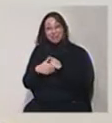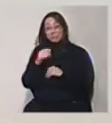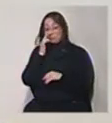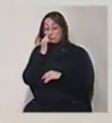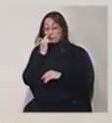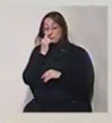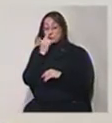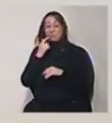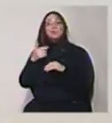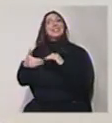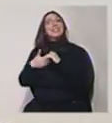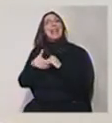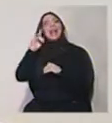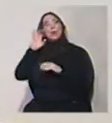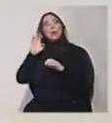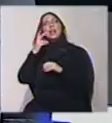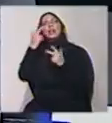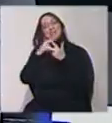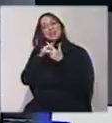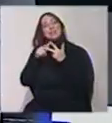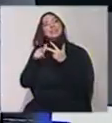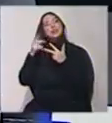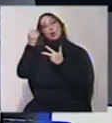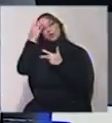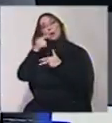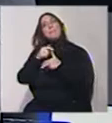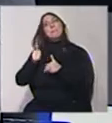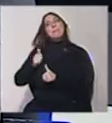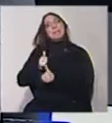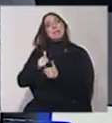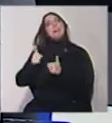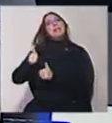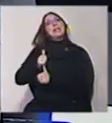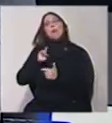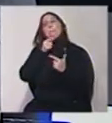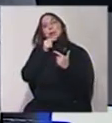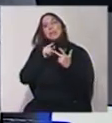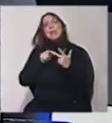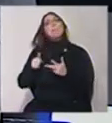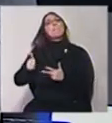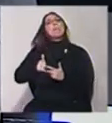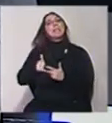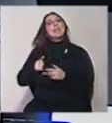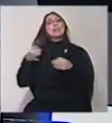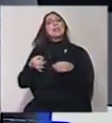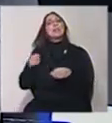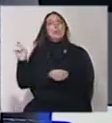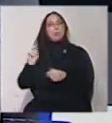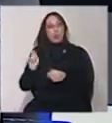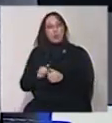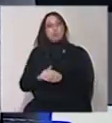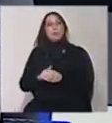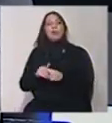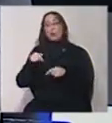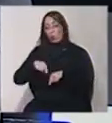la entrada de recuerden que yo dije tres conceptos, militarización, militarización de la policía y militarización de la seguridad pública. En el